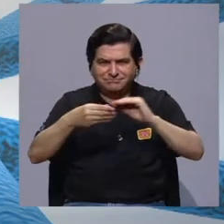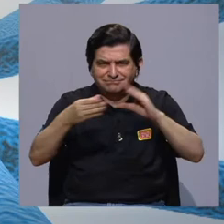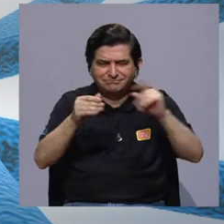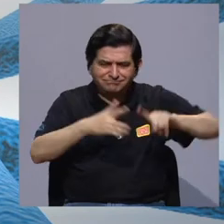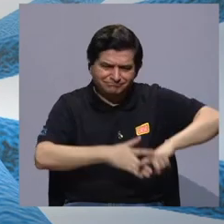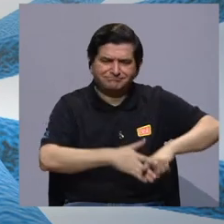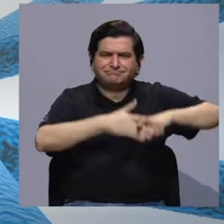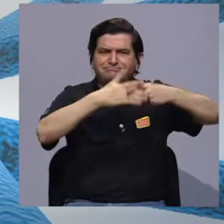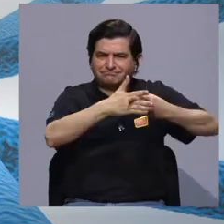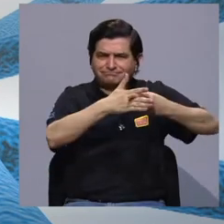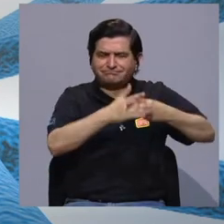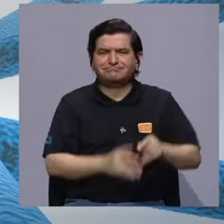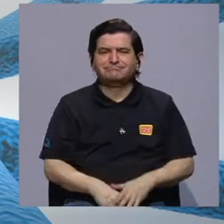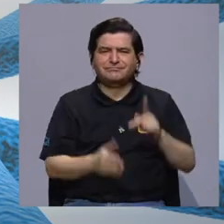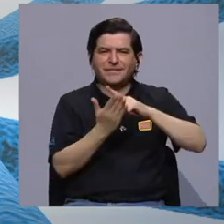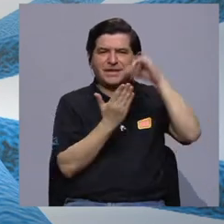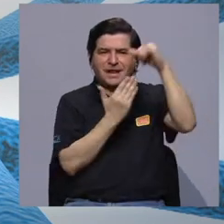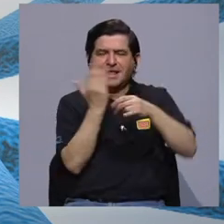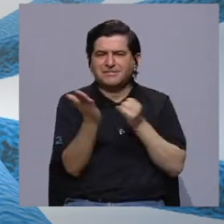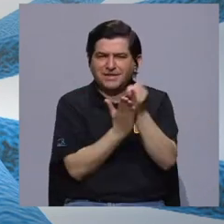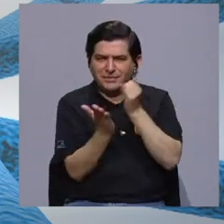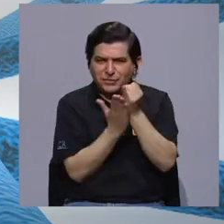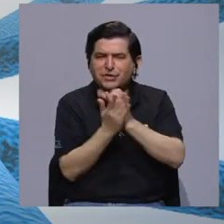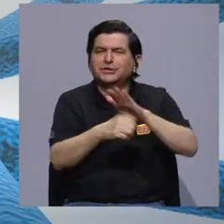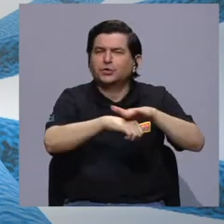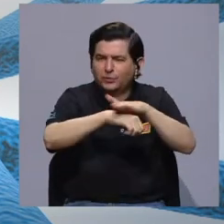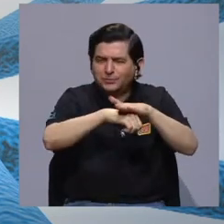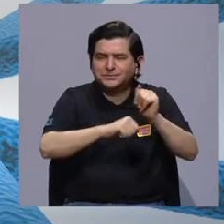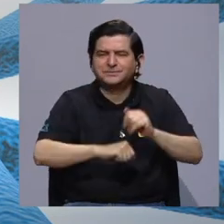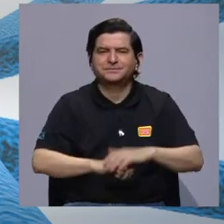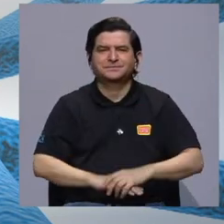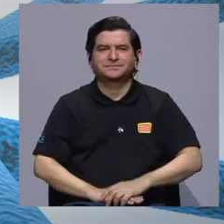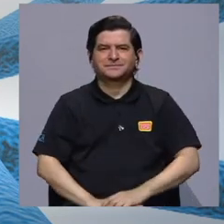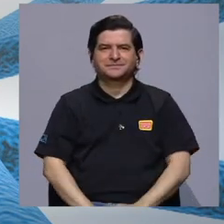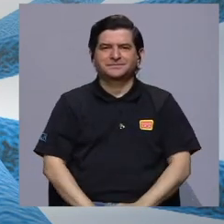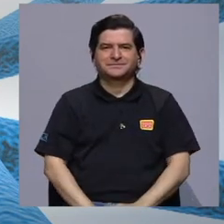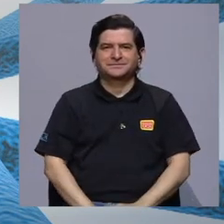Coméntenos ese inicio del proyecto de investigación, por favor.